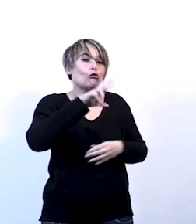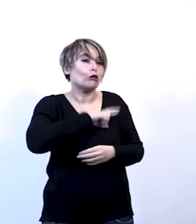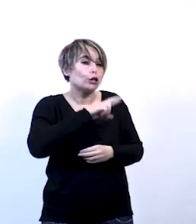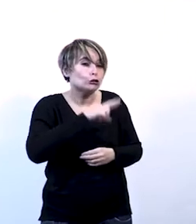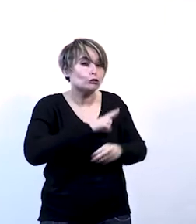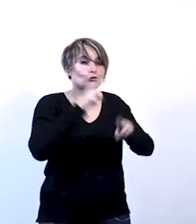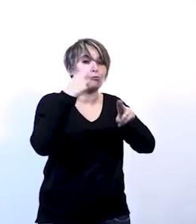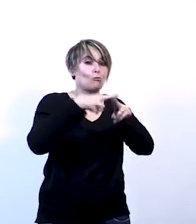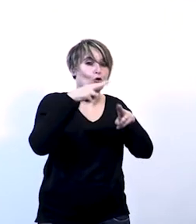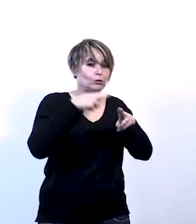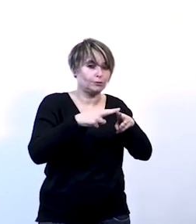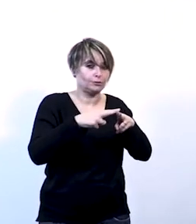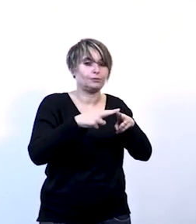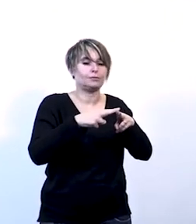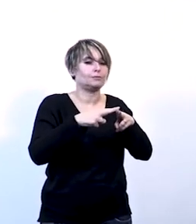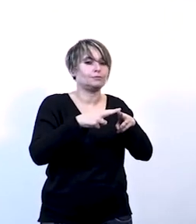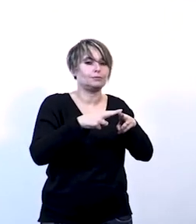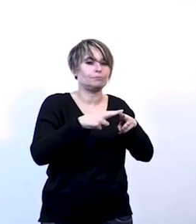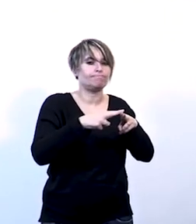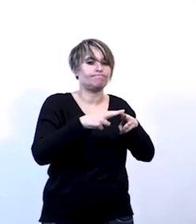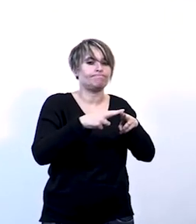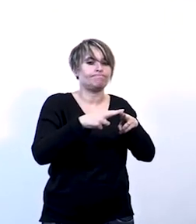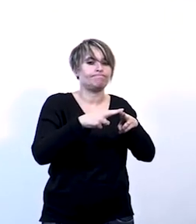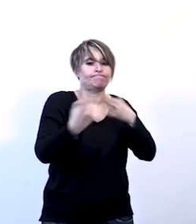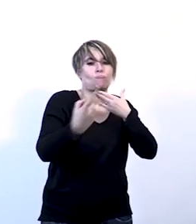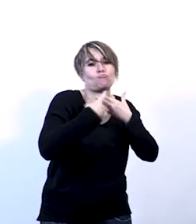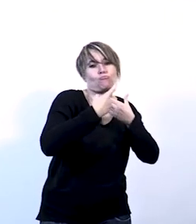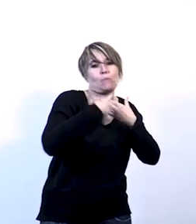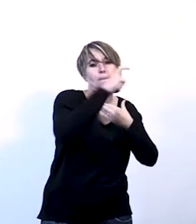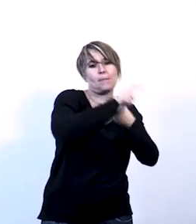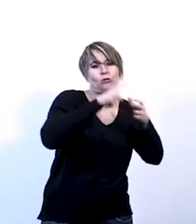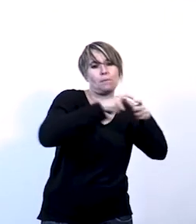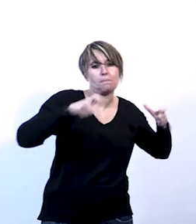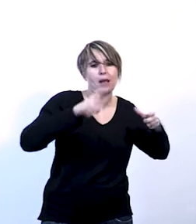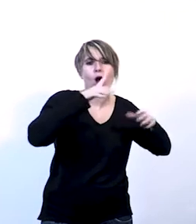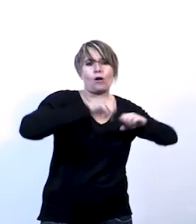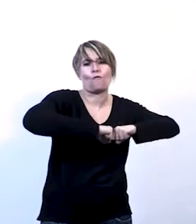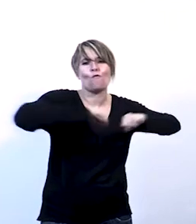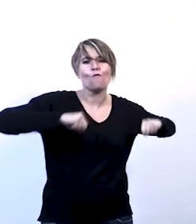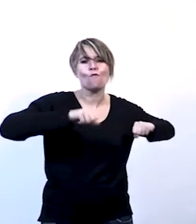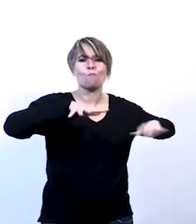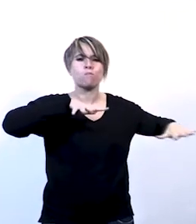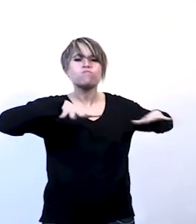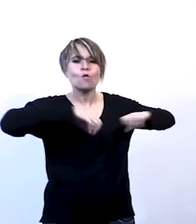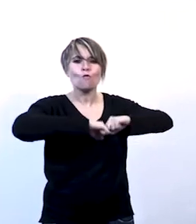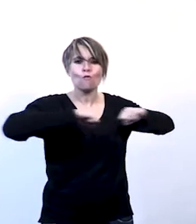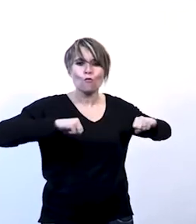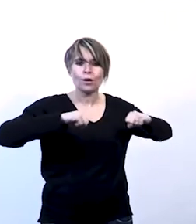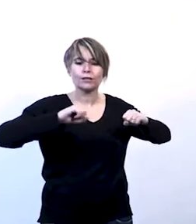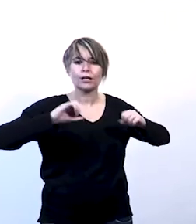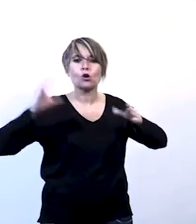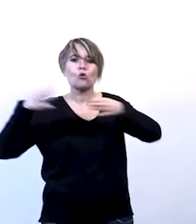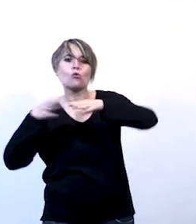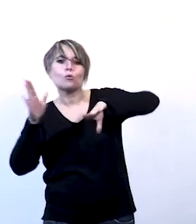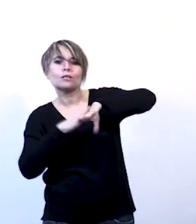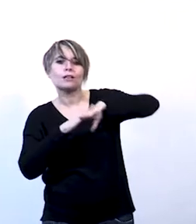religioso, político, que recoge a más gente y que está bastante más fuerte que los grupos